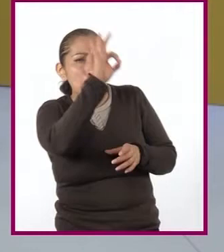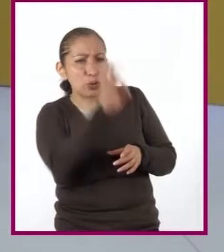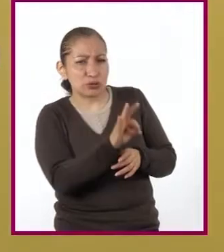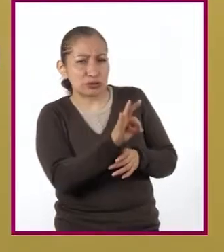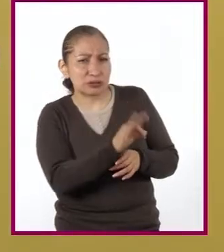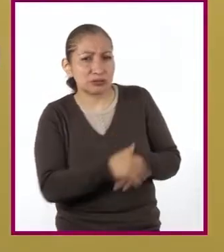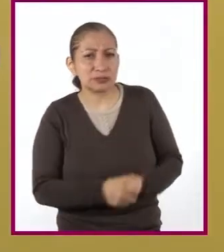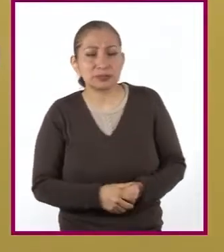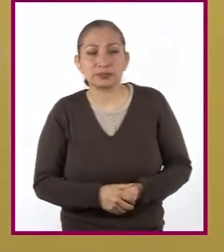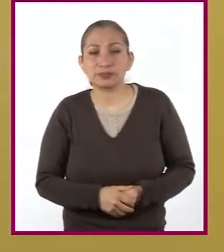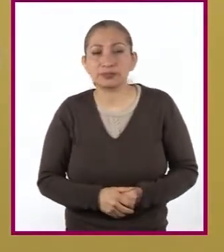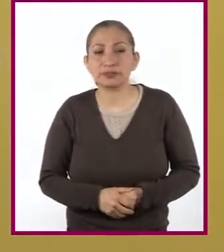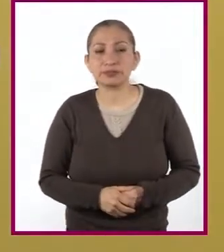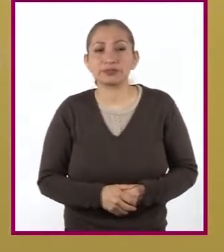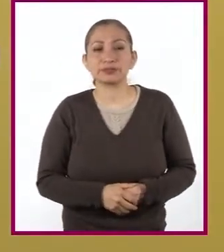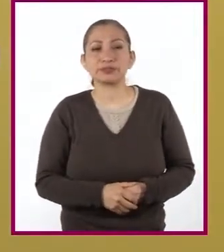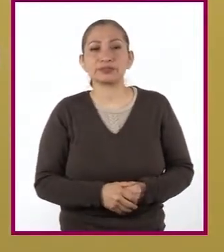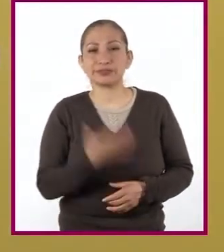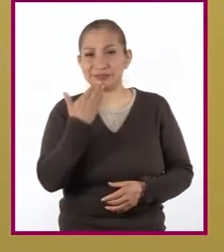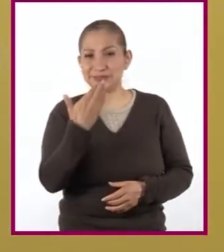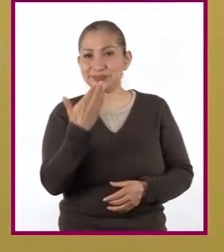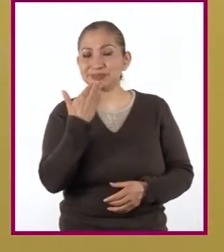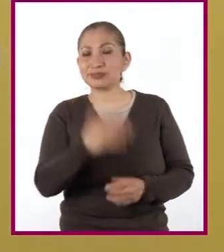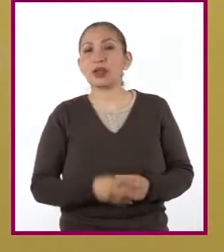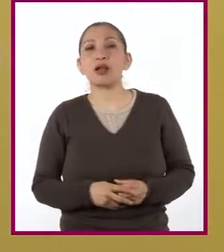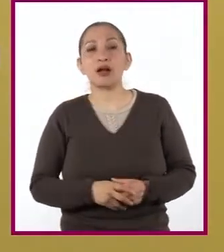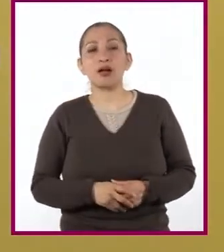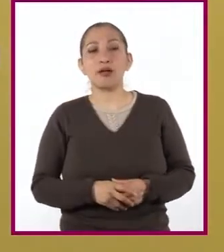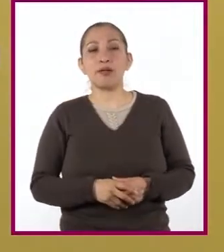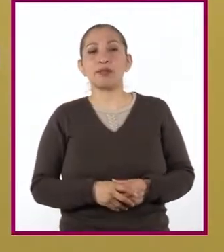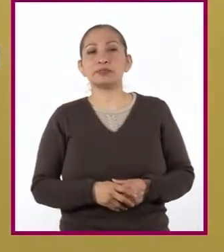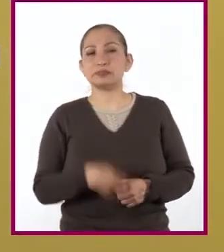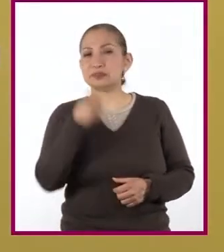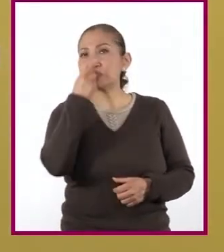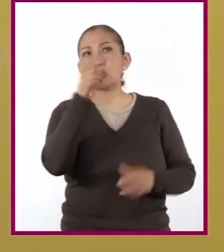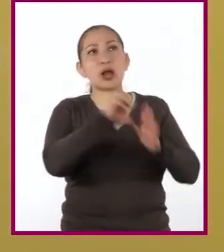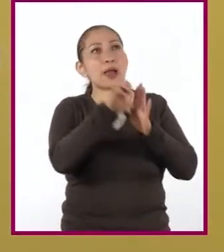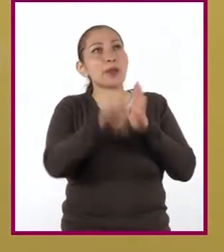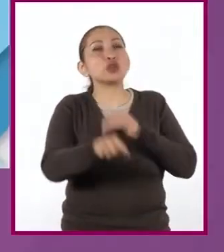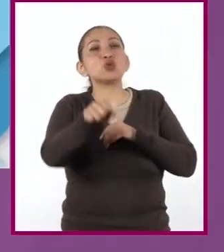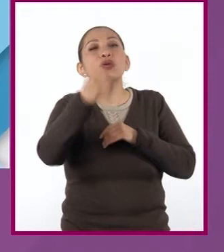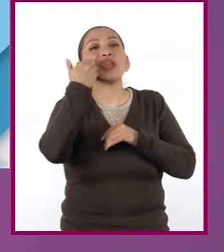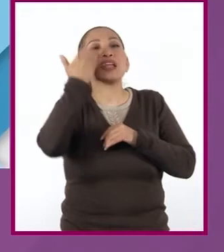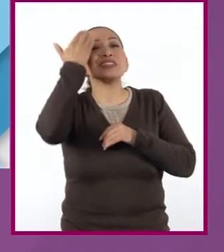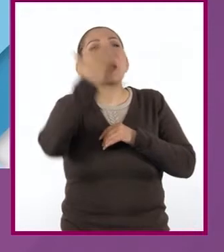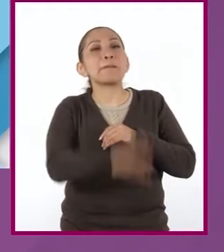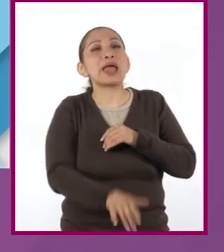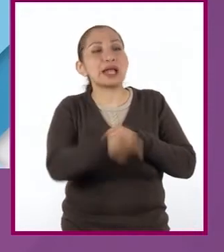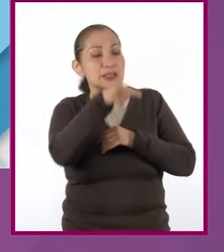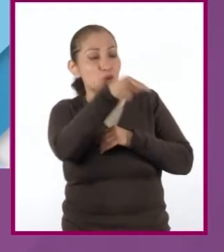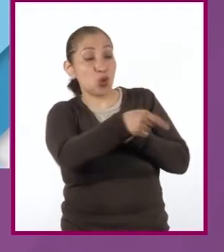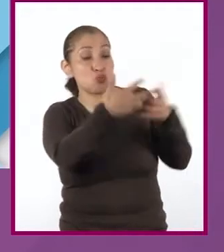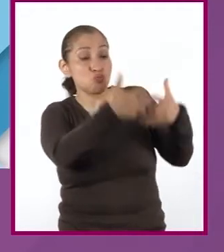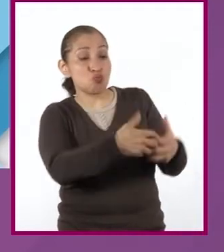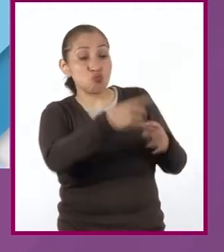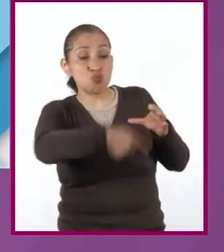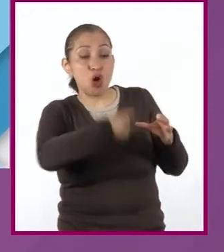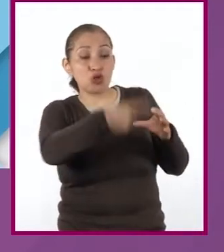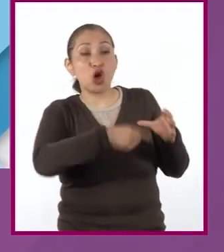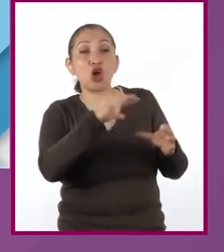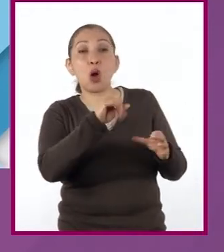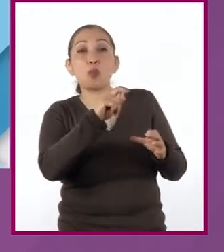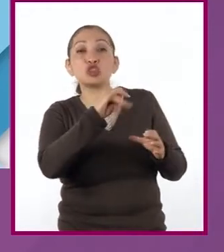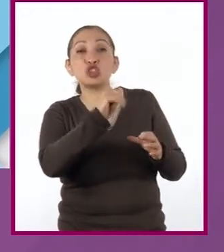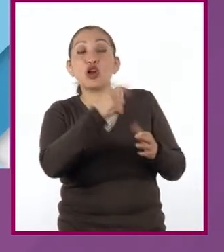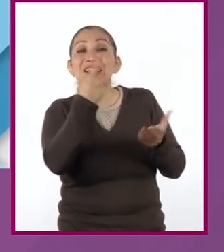porcentaje? Muy bien. Digamos que se desea conocer la eficiencia de un motor de